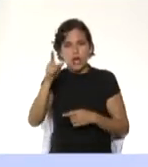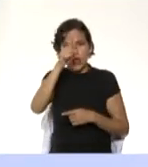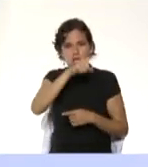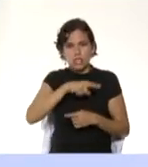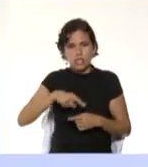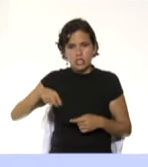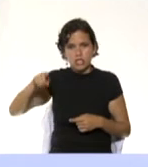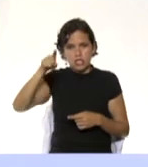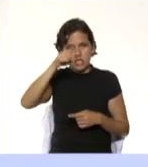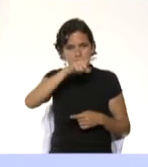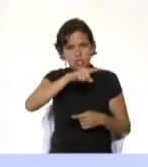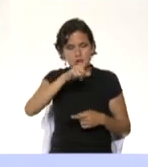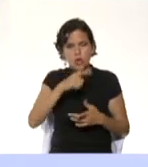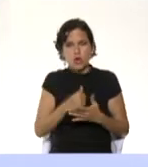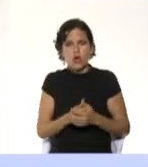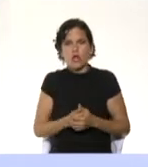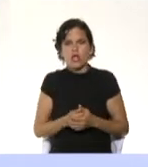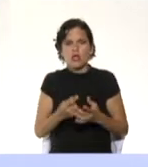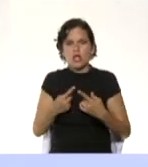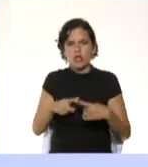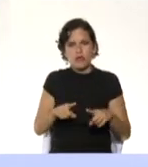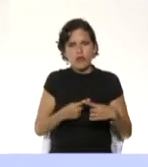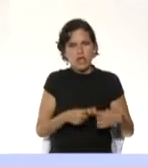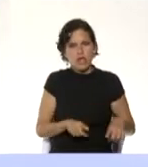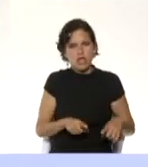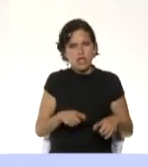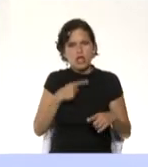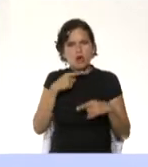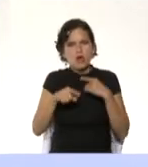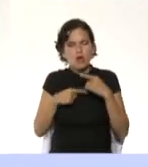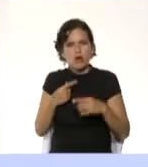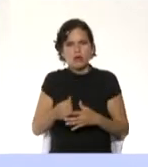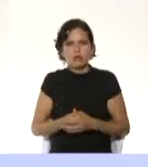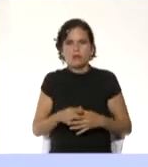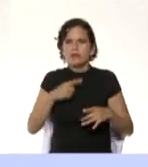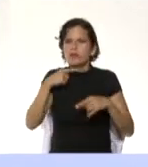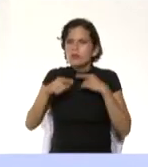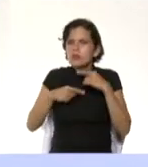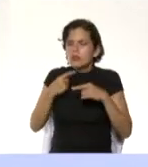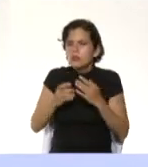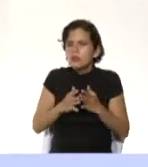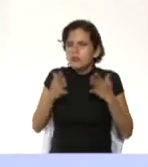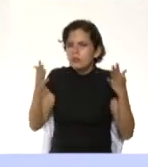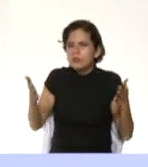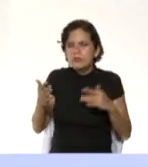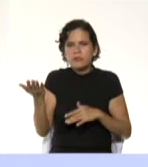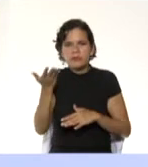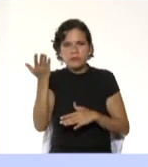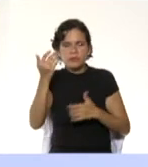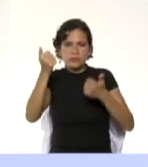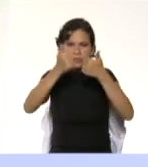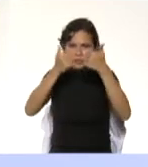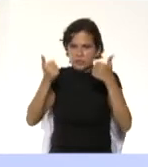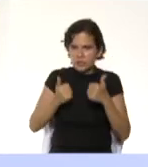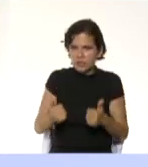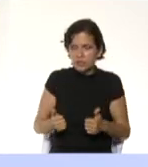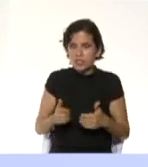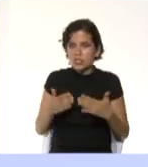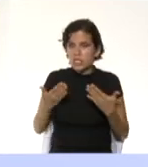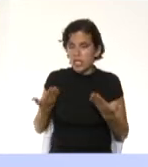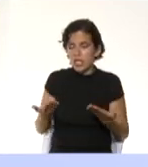color, el círculo cromático y la relatividad del color. Fíjense, el color es de gran importancia para las